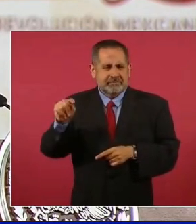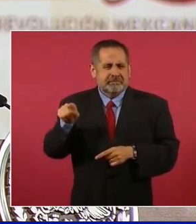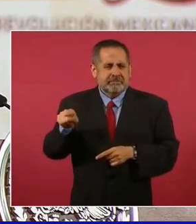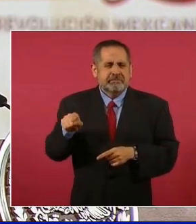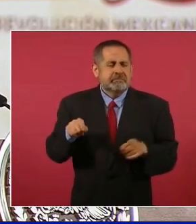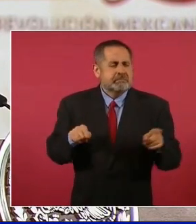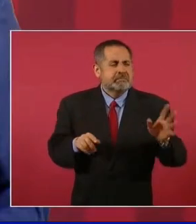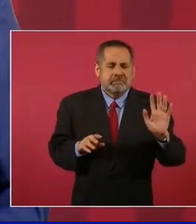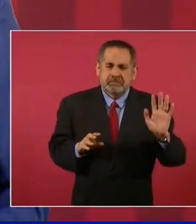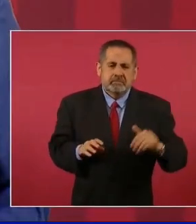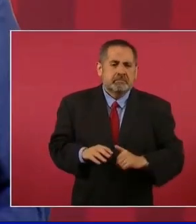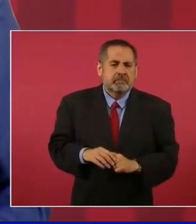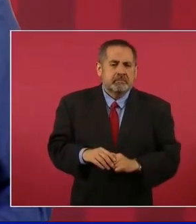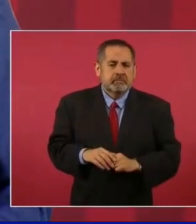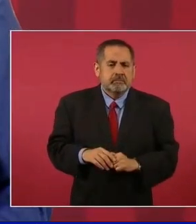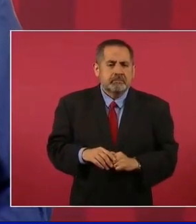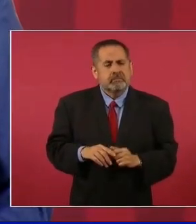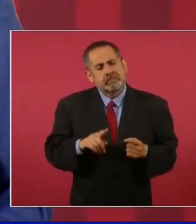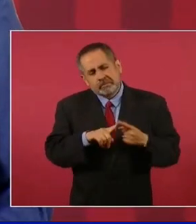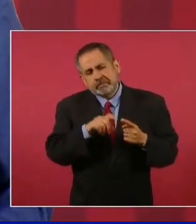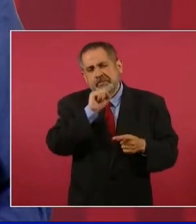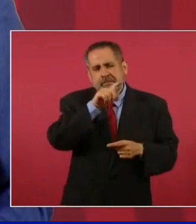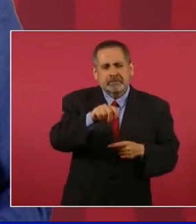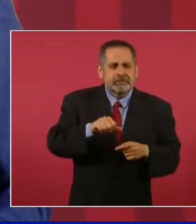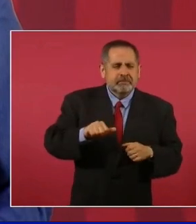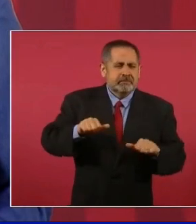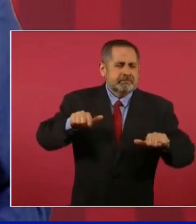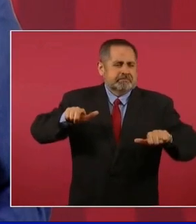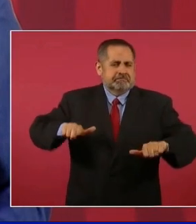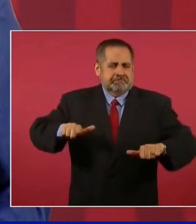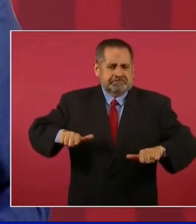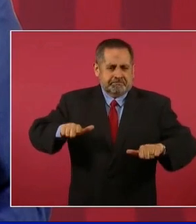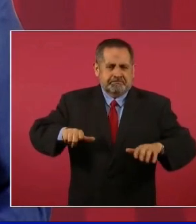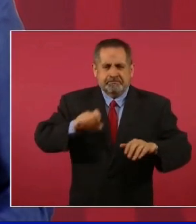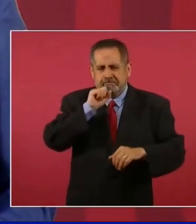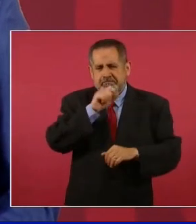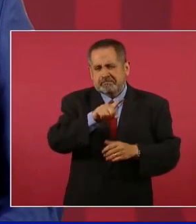Bueno, Abraham Lincoln también,